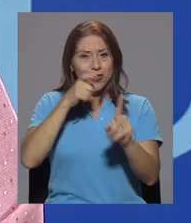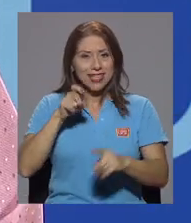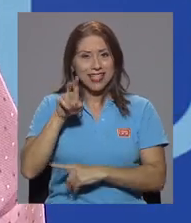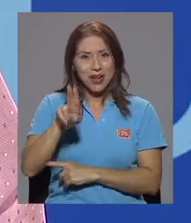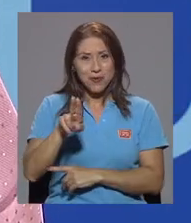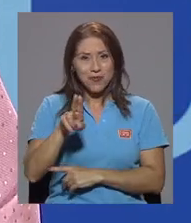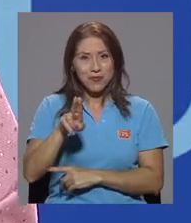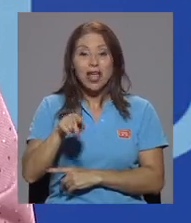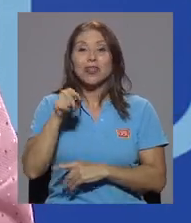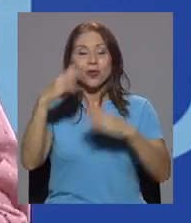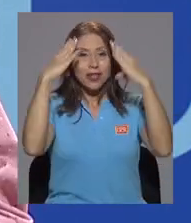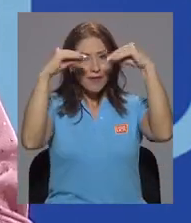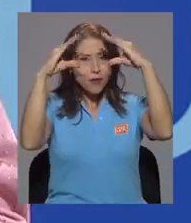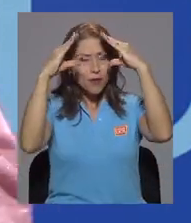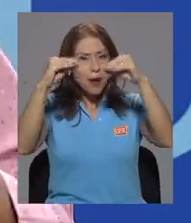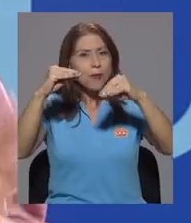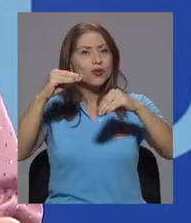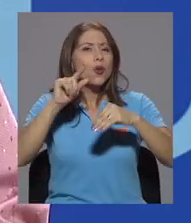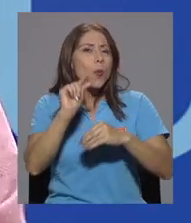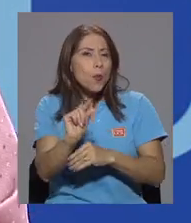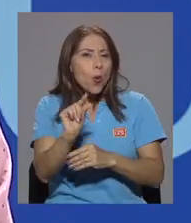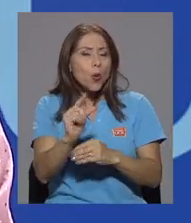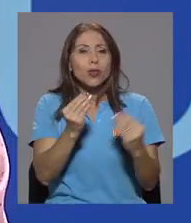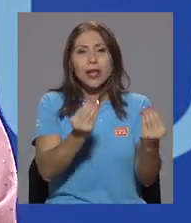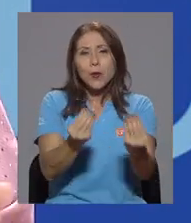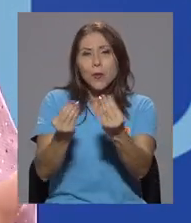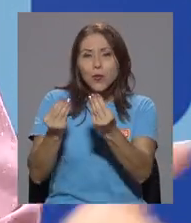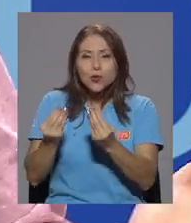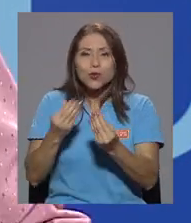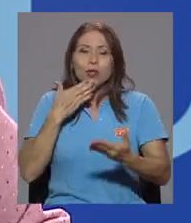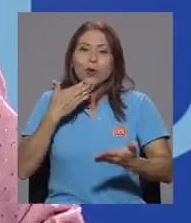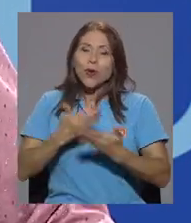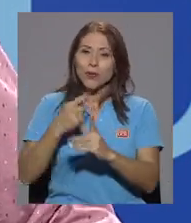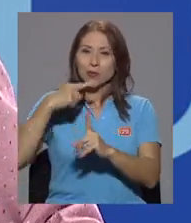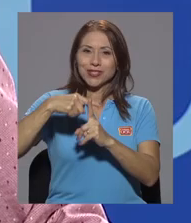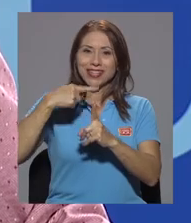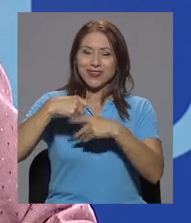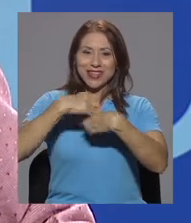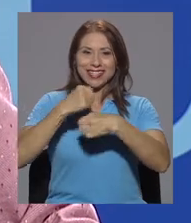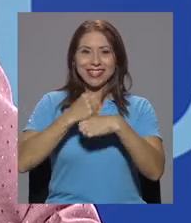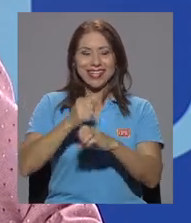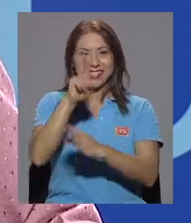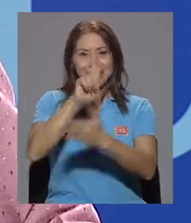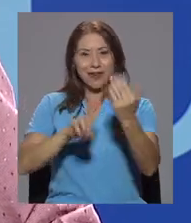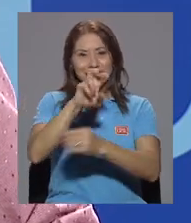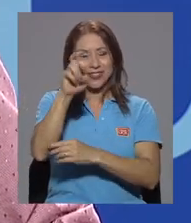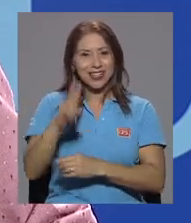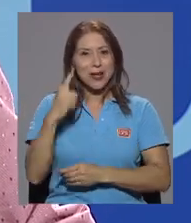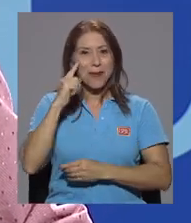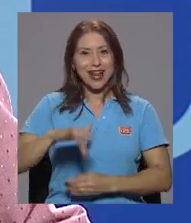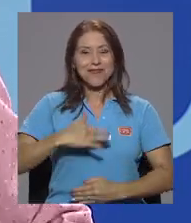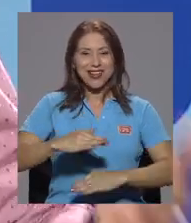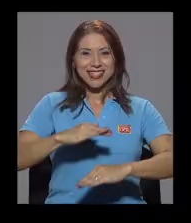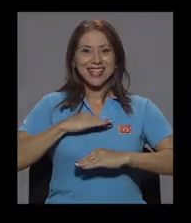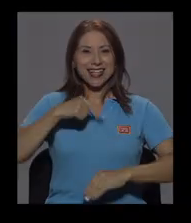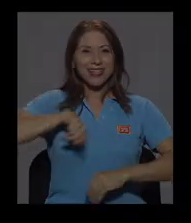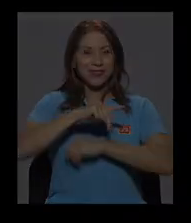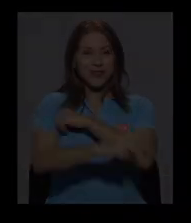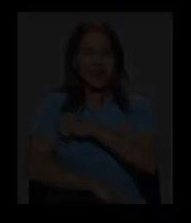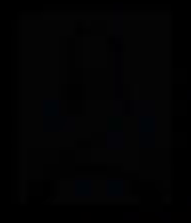donde le informamos sobre un poco de lo mucho de lo bueno positivo que se genera desde la universidad de costa rica para el bienestar de nuestro